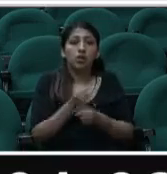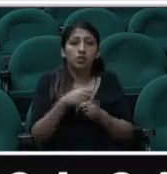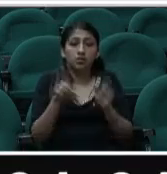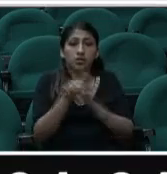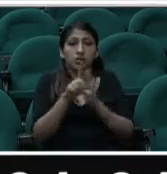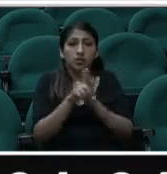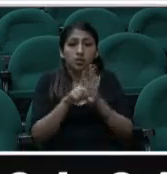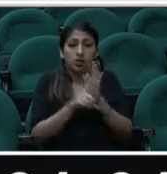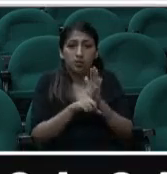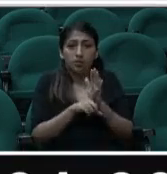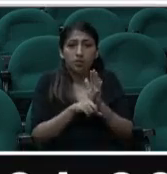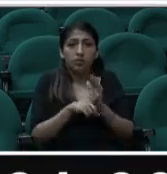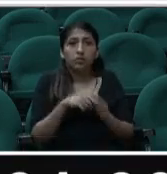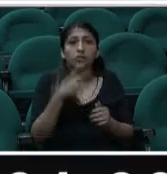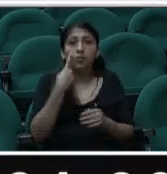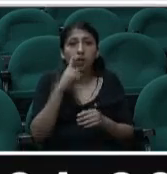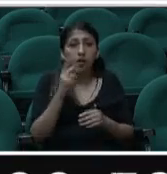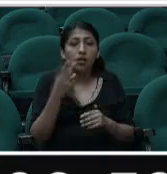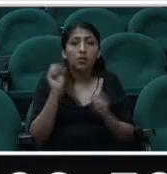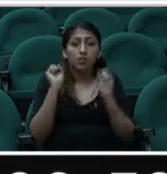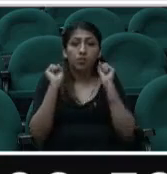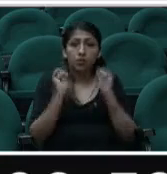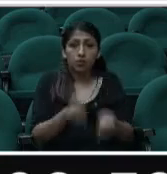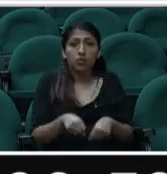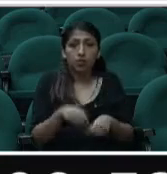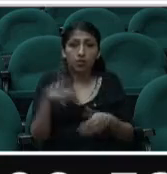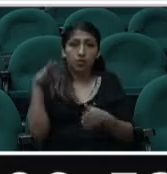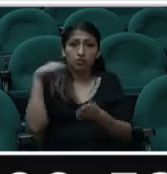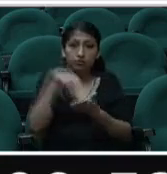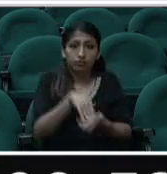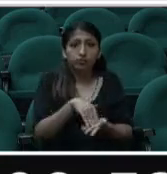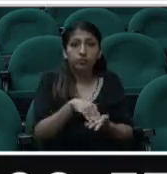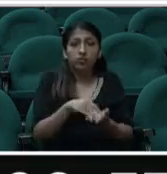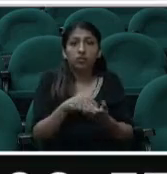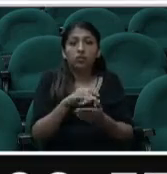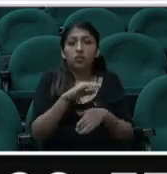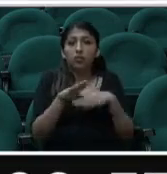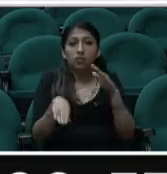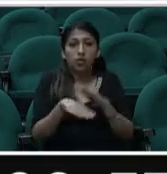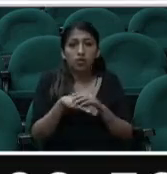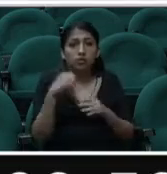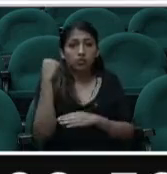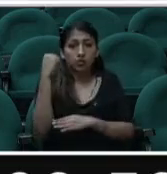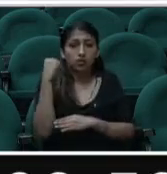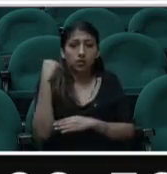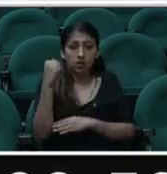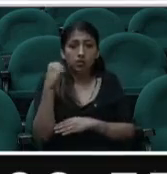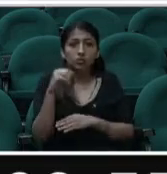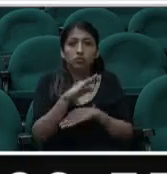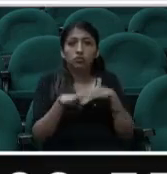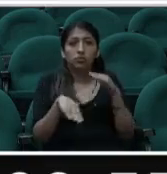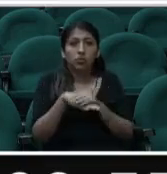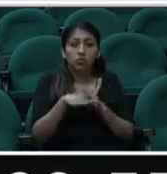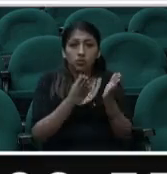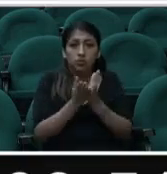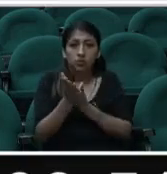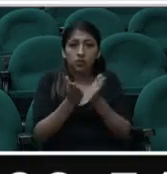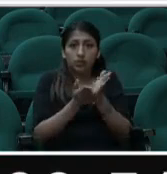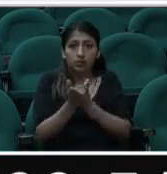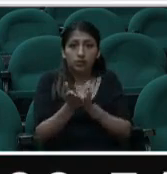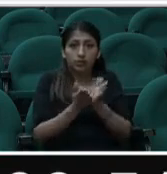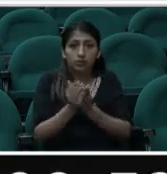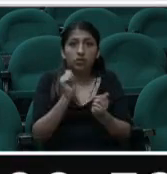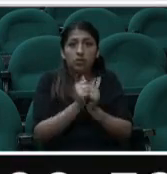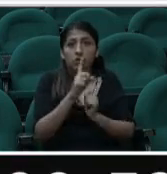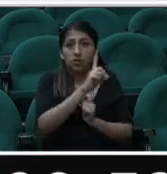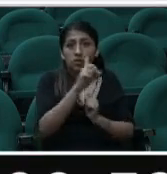reglamentos para de esta manera poder aterrizar con todos los derechos y con todos los beneficios que